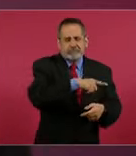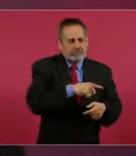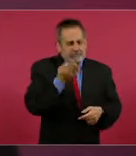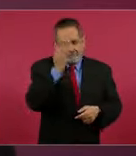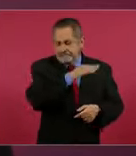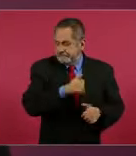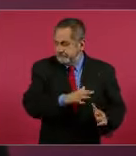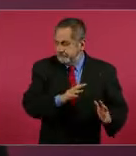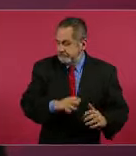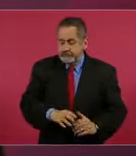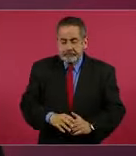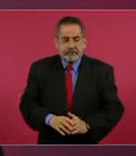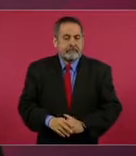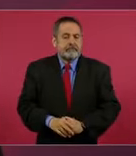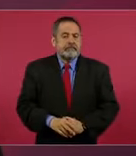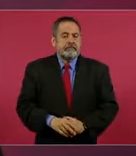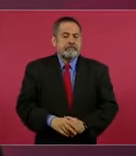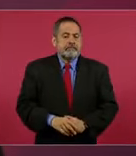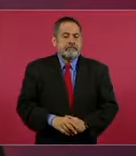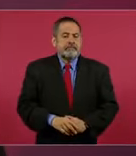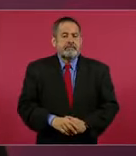falsarios.